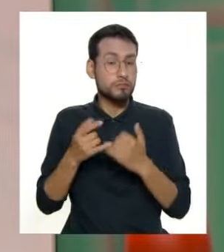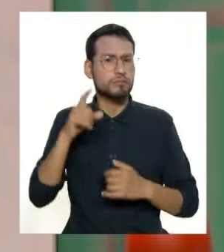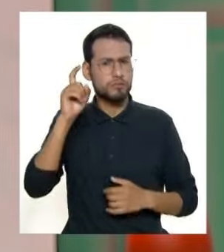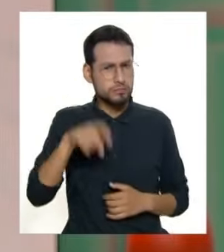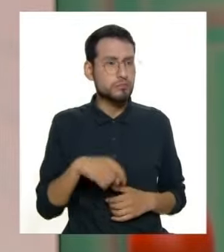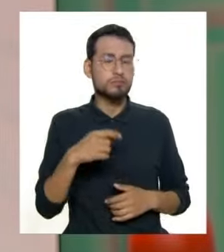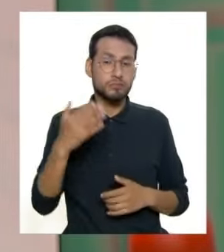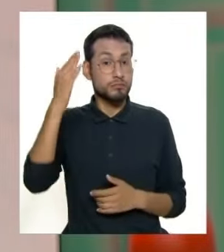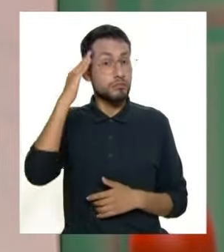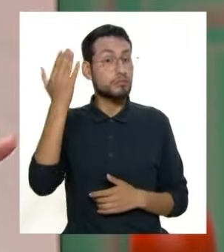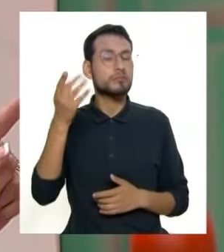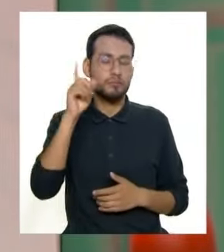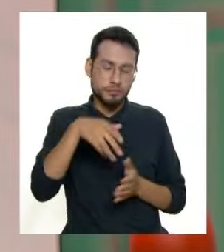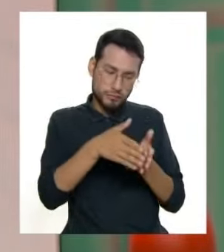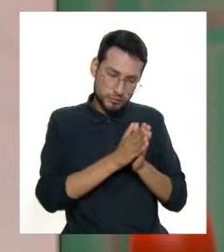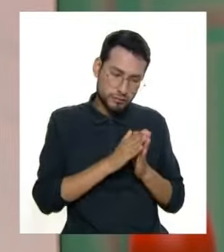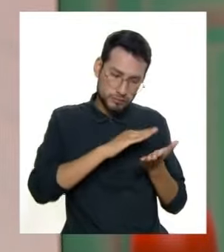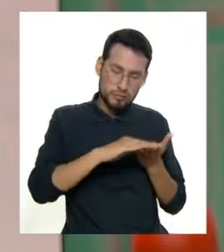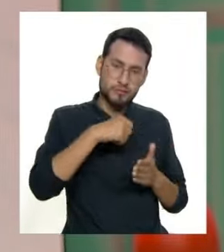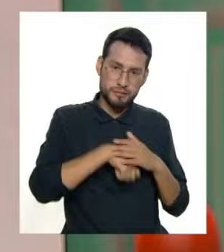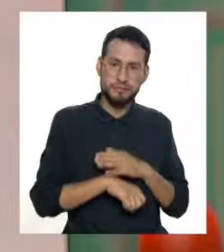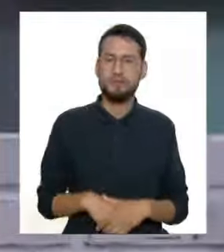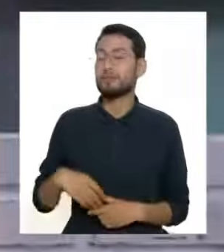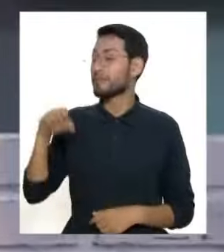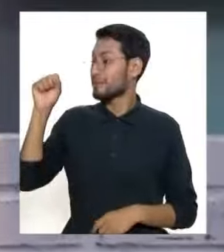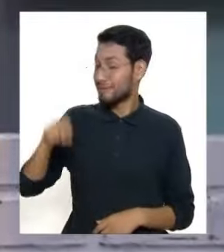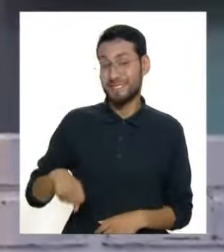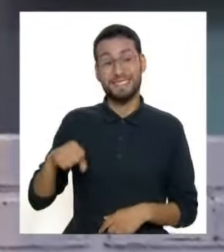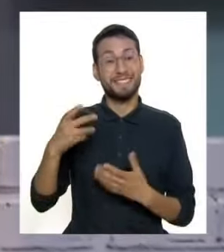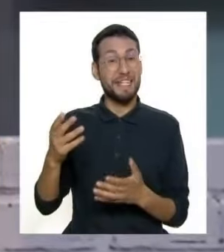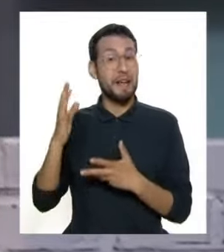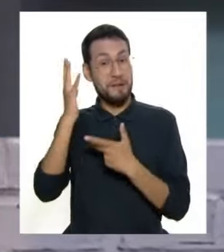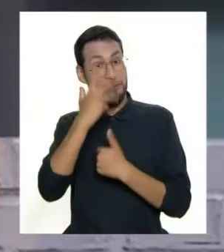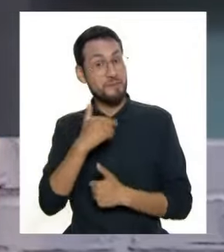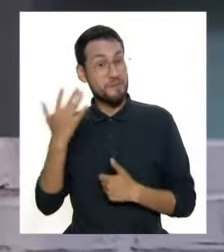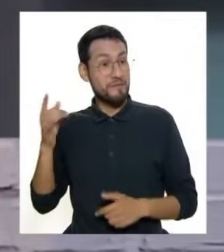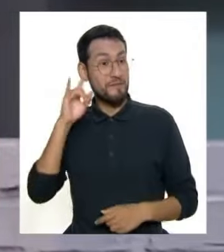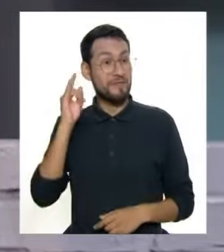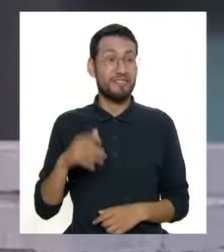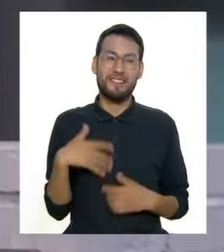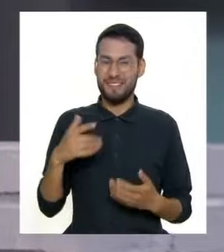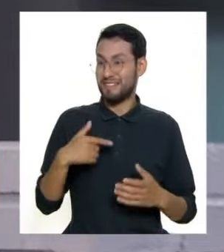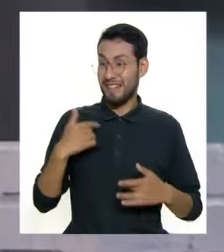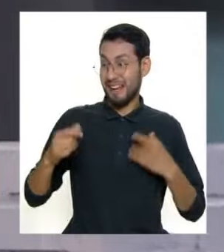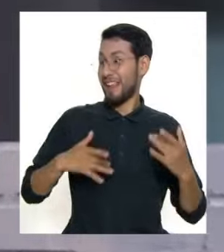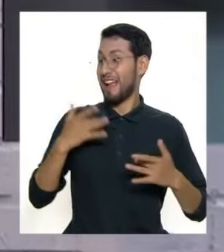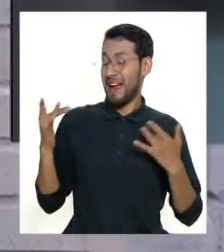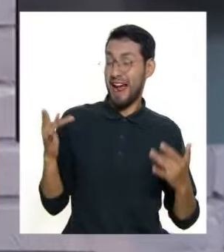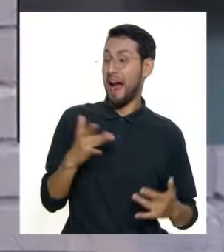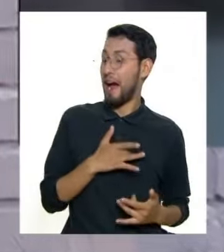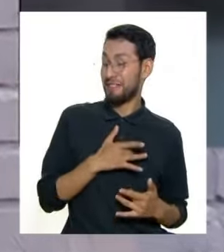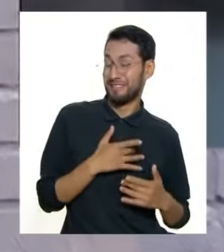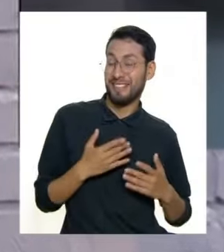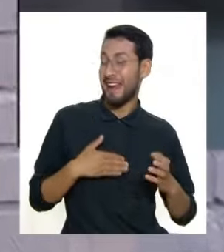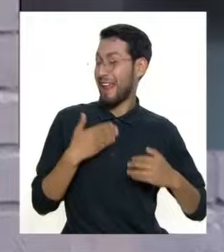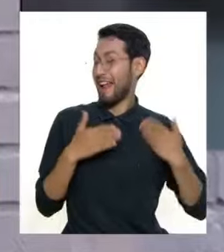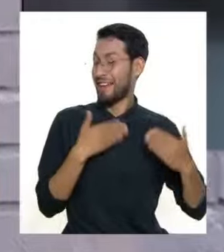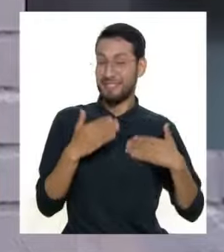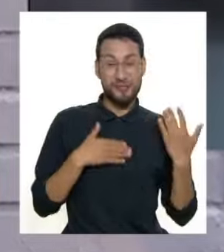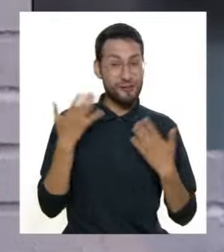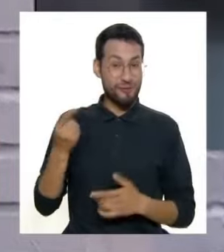que saber pedir perdón a nuestros hijos. Así es, mi querida Uchi. Qué bonito lo que ha dicho la Uchi. Bien largo, mi hashtag, ¿no? Me emociona